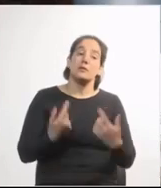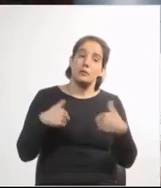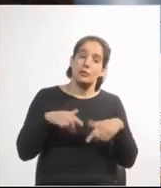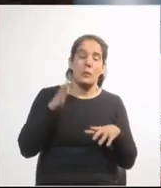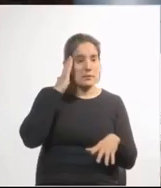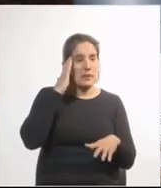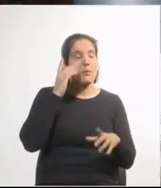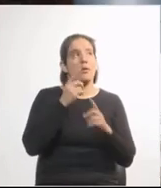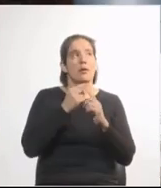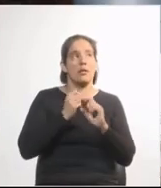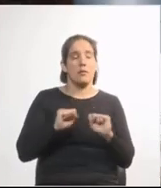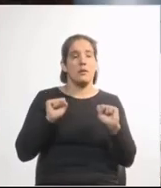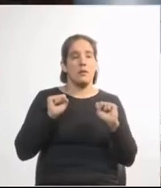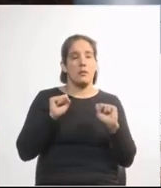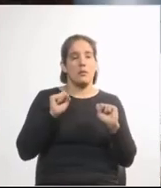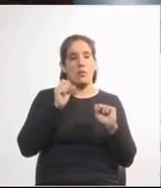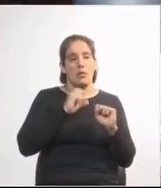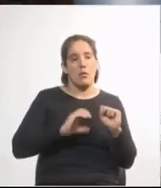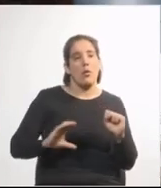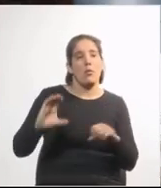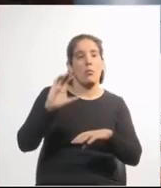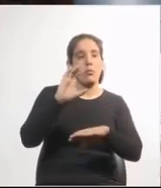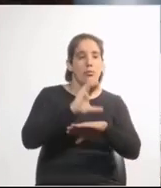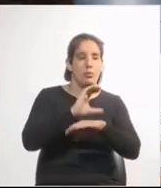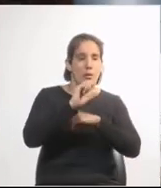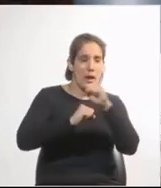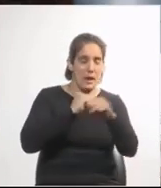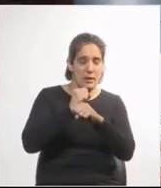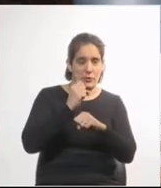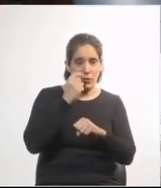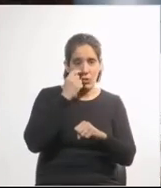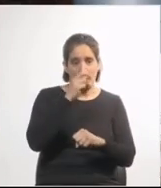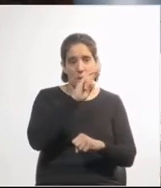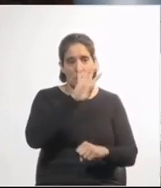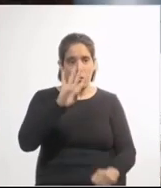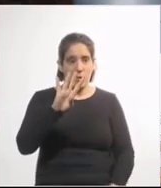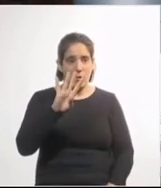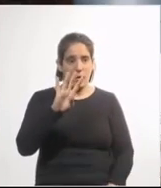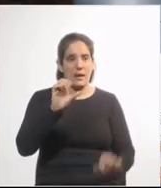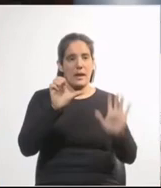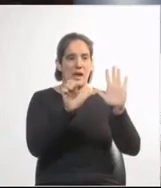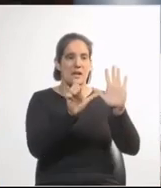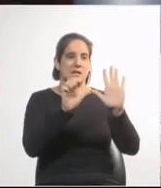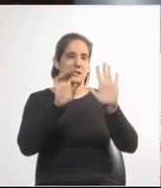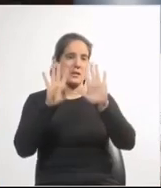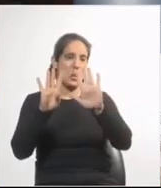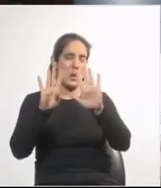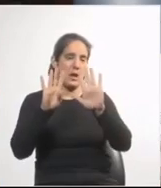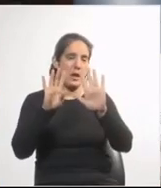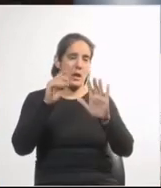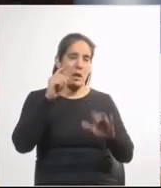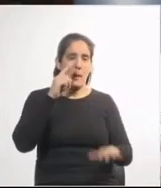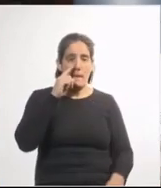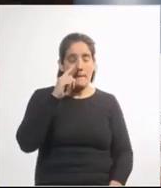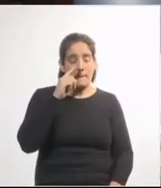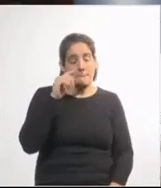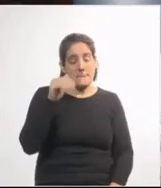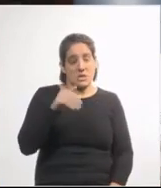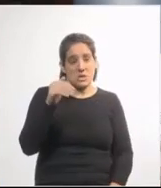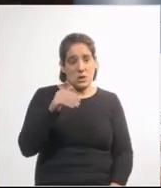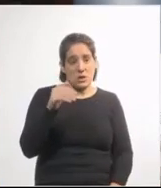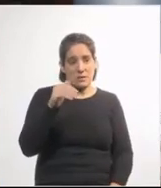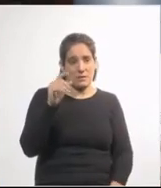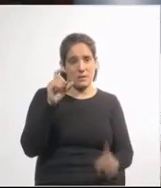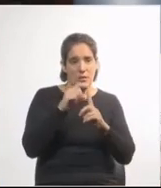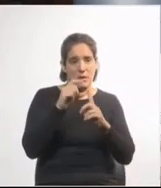deberíamos incrementar su presupuesto para el año 2024 en 69 millones de dólares.